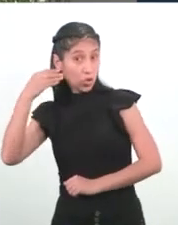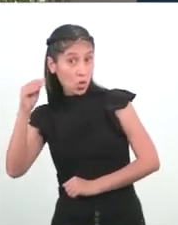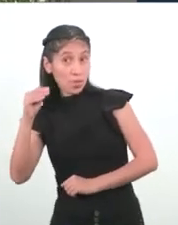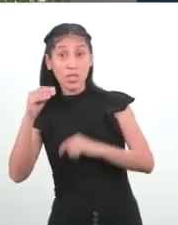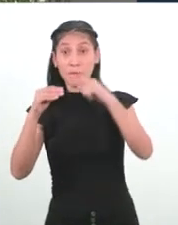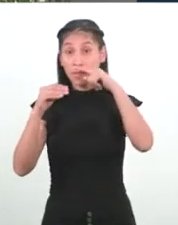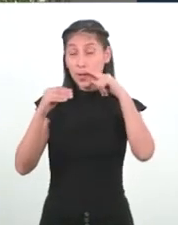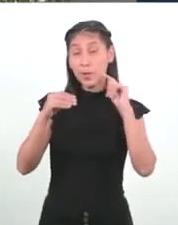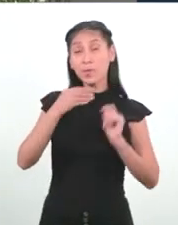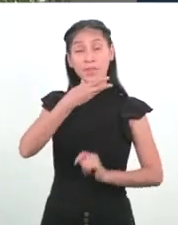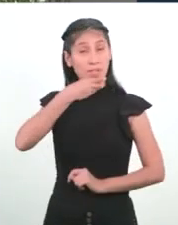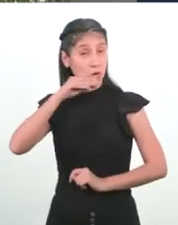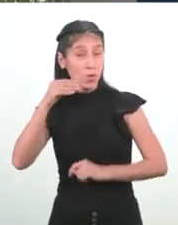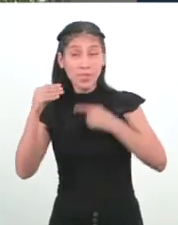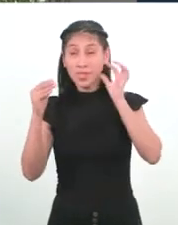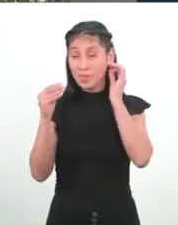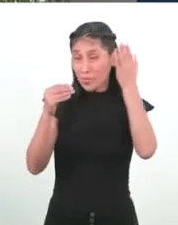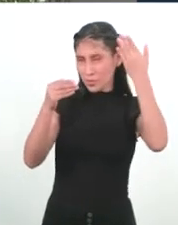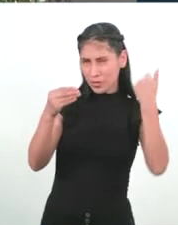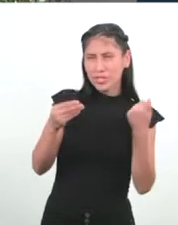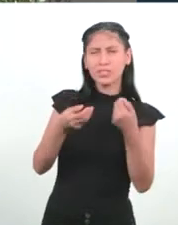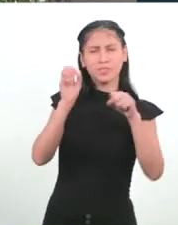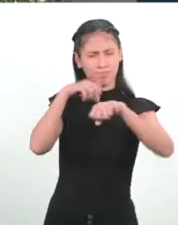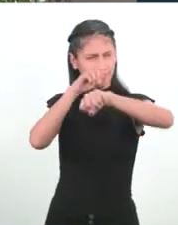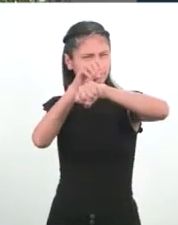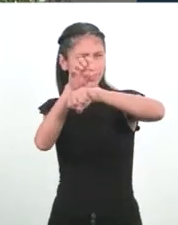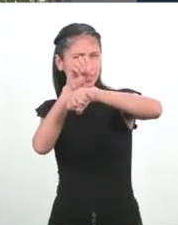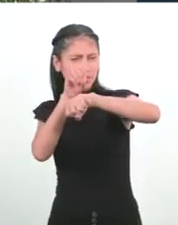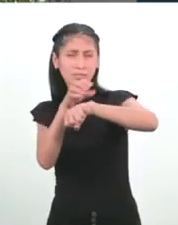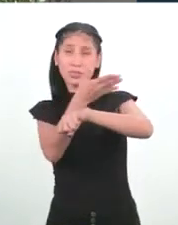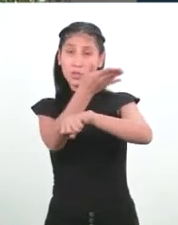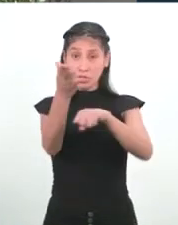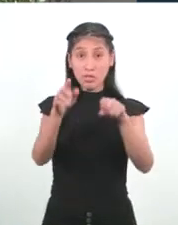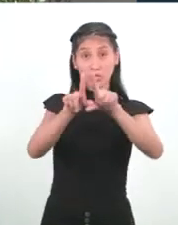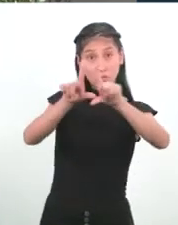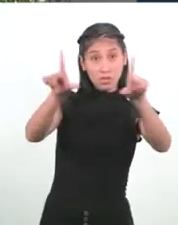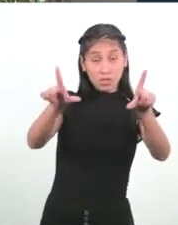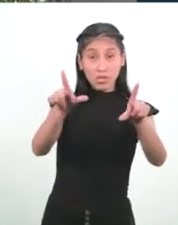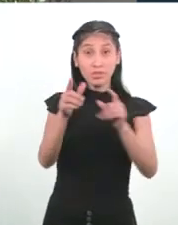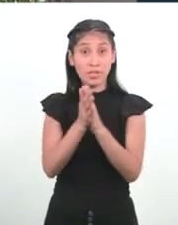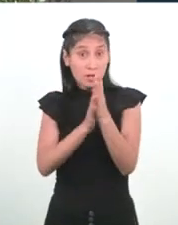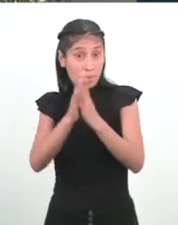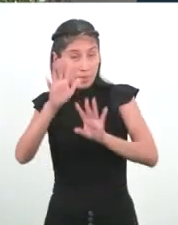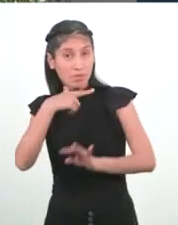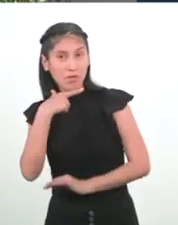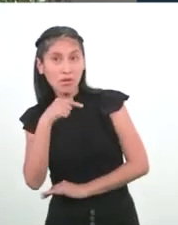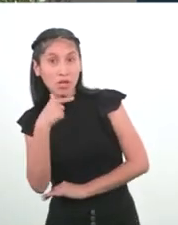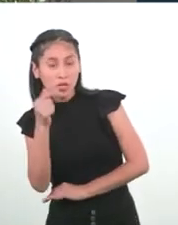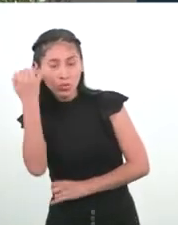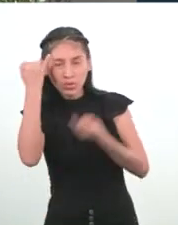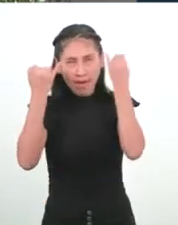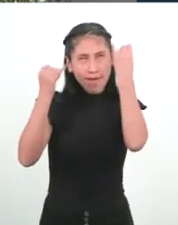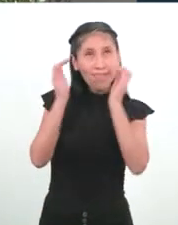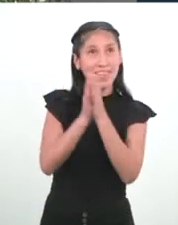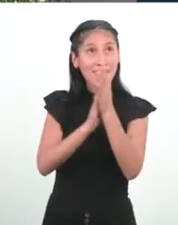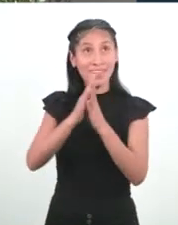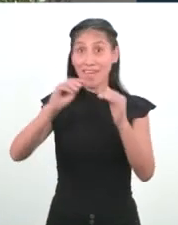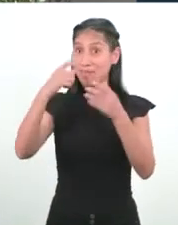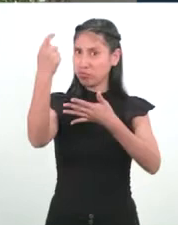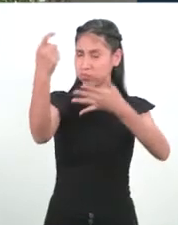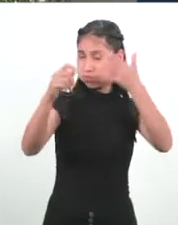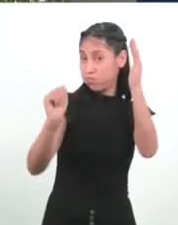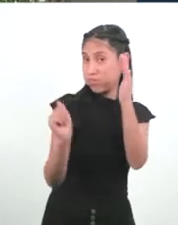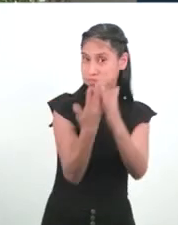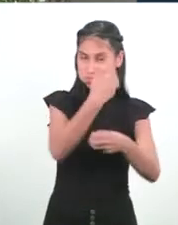jóvenes y a las jóvenes que nos escuchan hoy, les diría que si les llama la atención la idea de crear algo, se lancen a